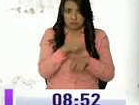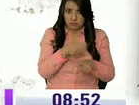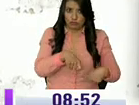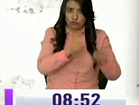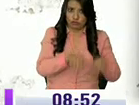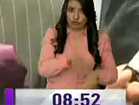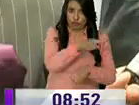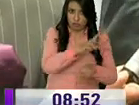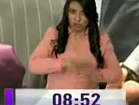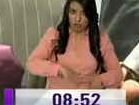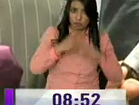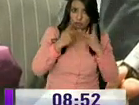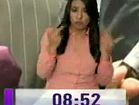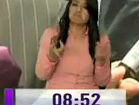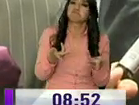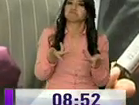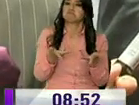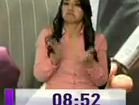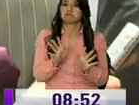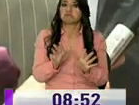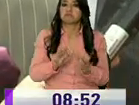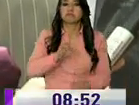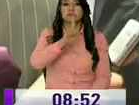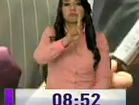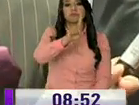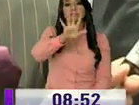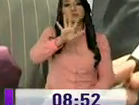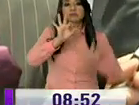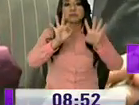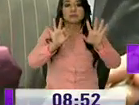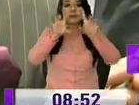sector público. 158 empresas,